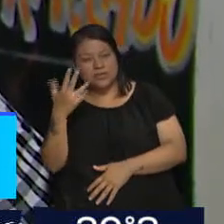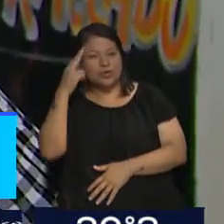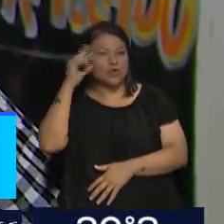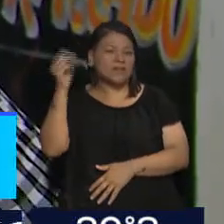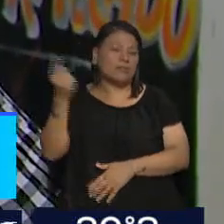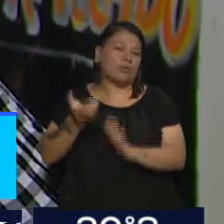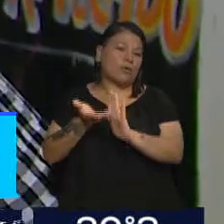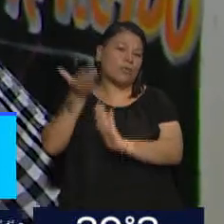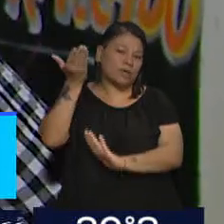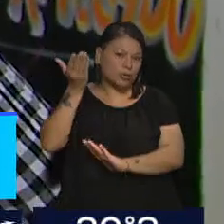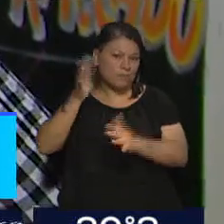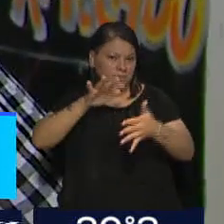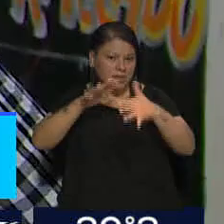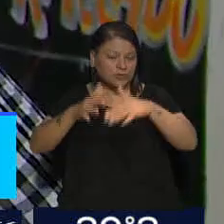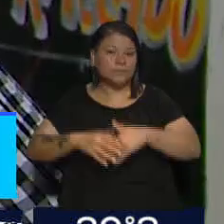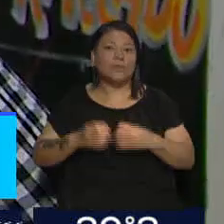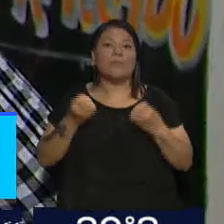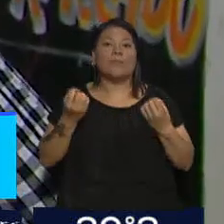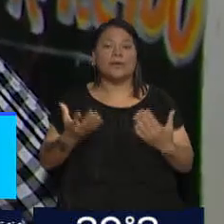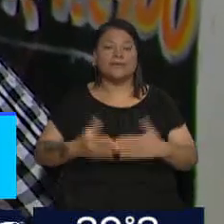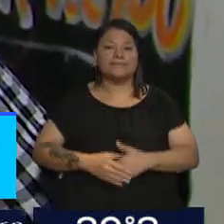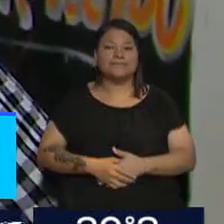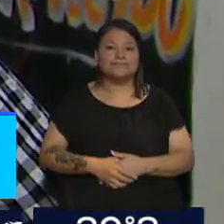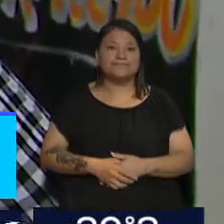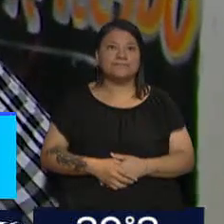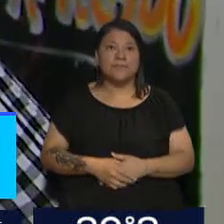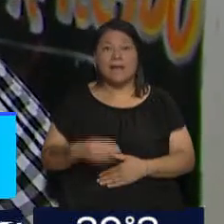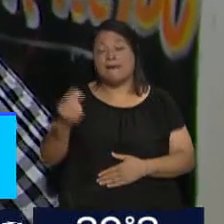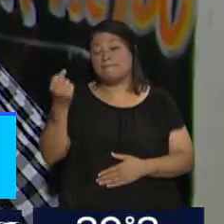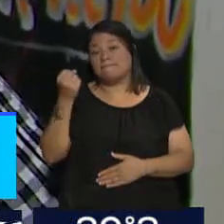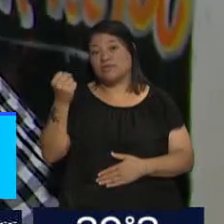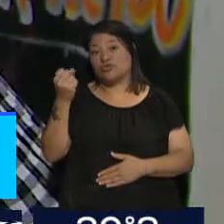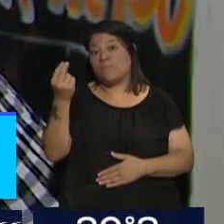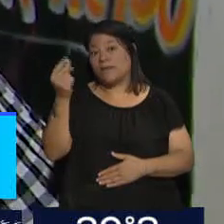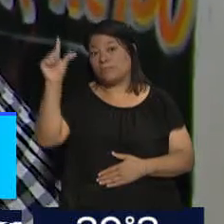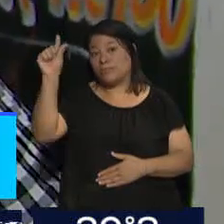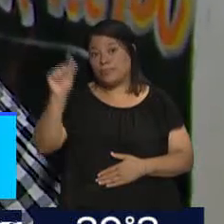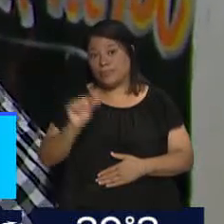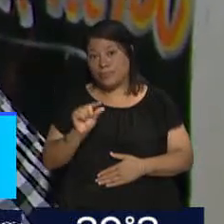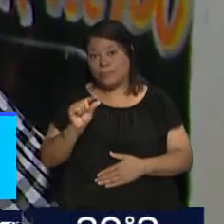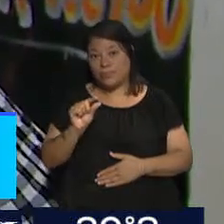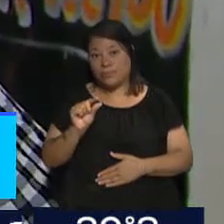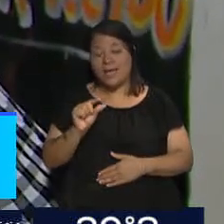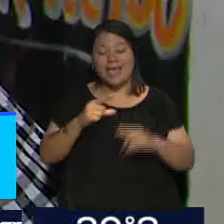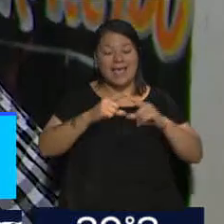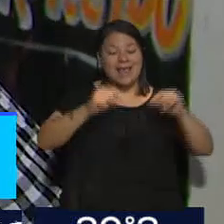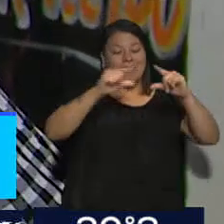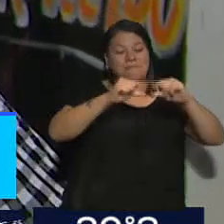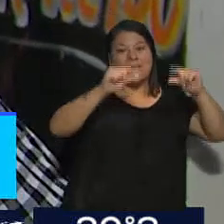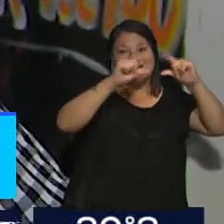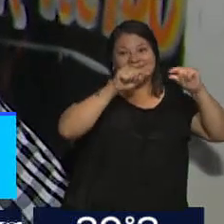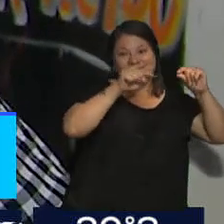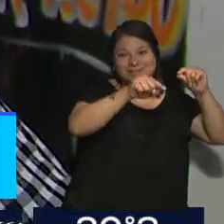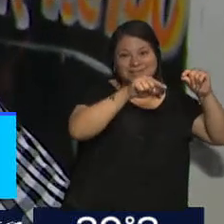85-90% el valor del pollo. ¿Debido a qué? A la devaluación. Y el maíz pasó a